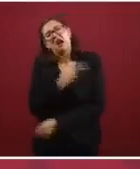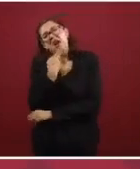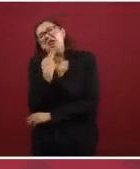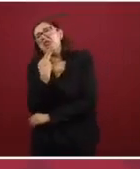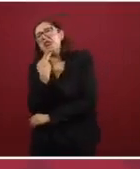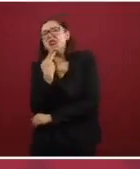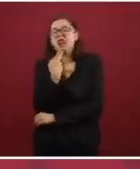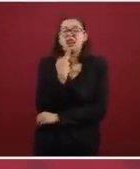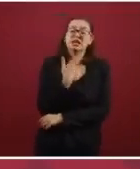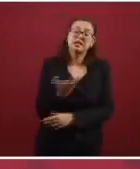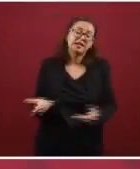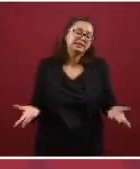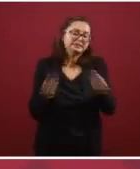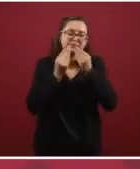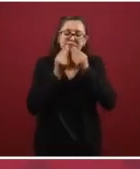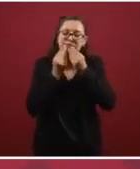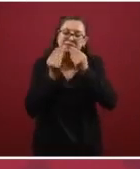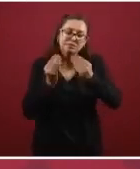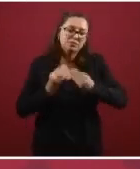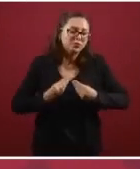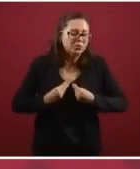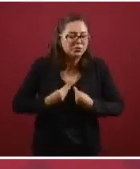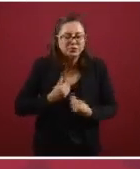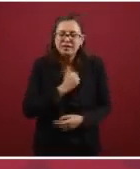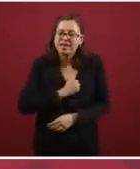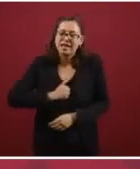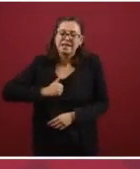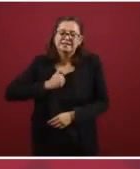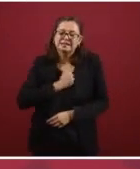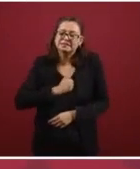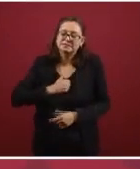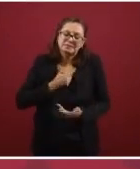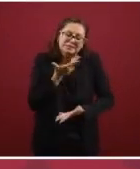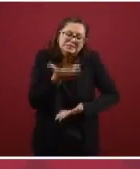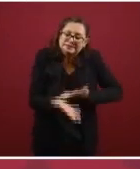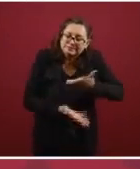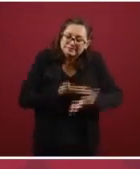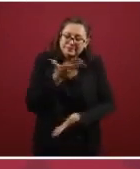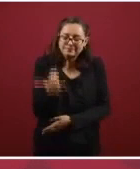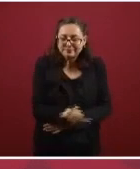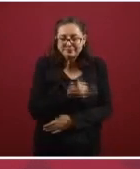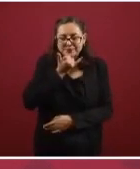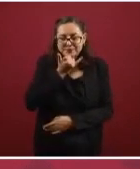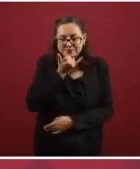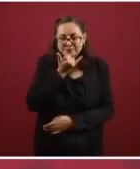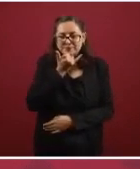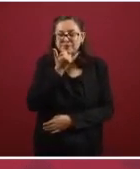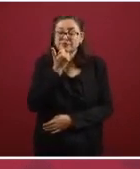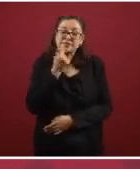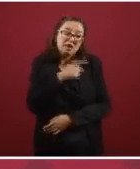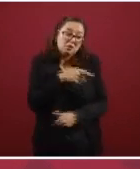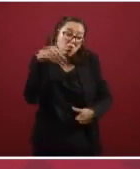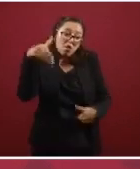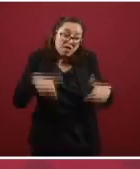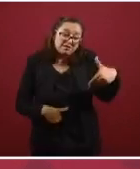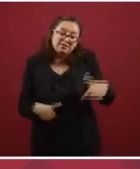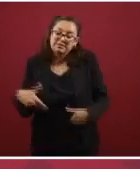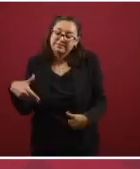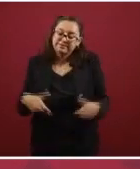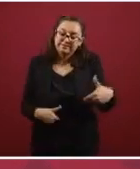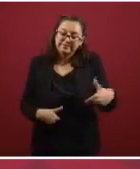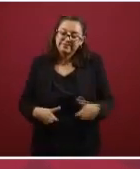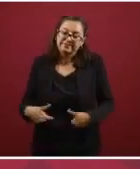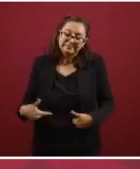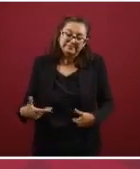modo, nos van a tener que aguantar. Ofrecemos disculpas por las molestias